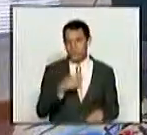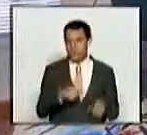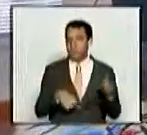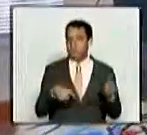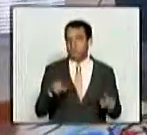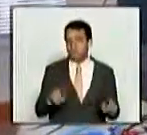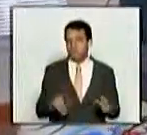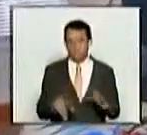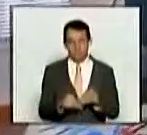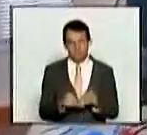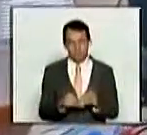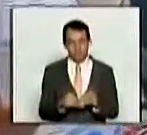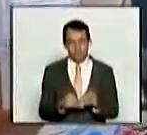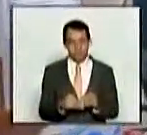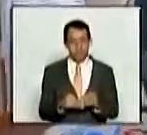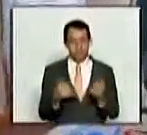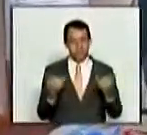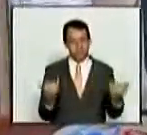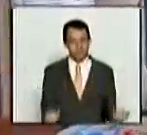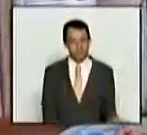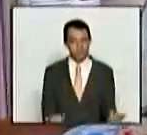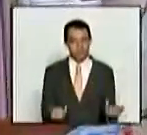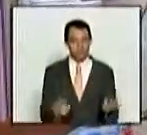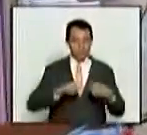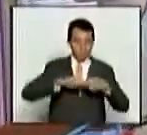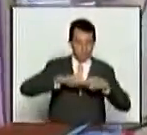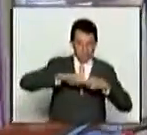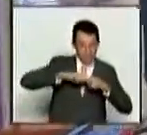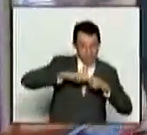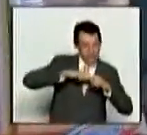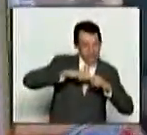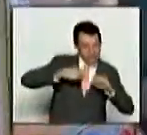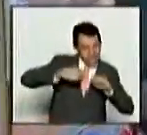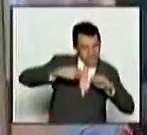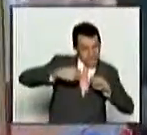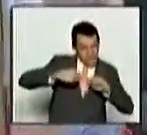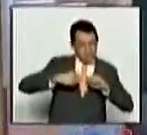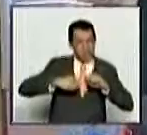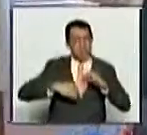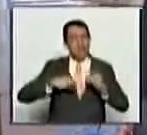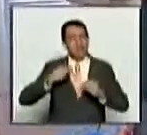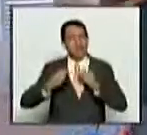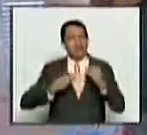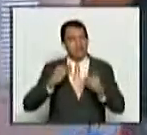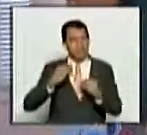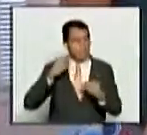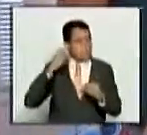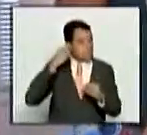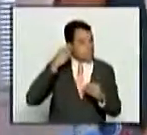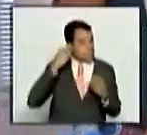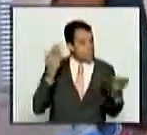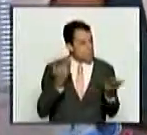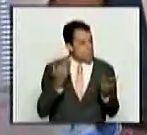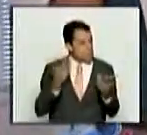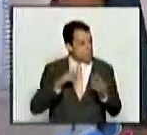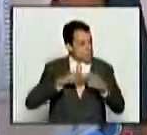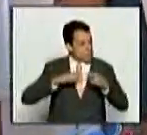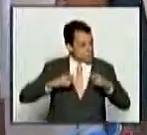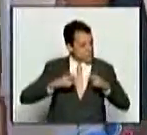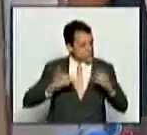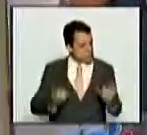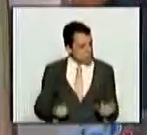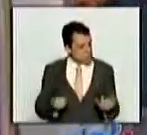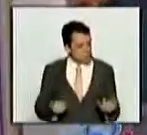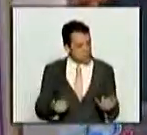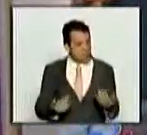que hoy en día se habla de tensegridad. Muchas veces un dolor lumbal está ubicado